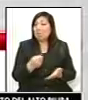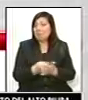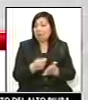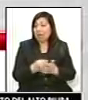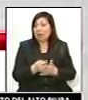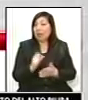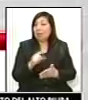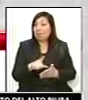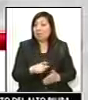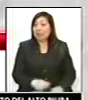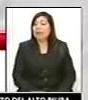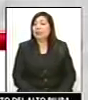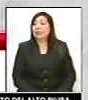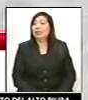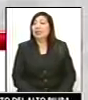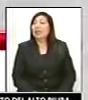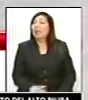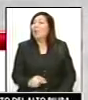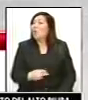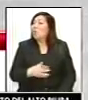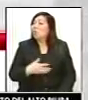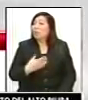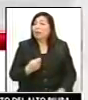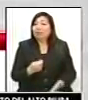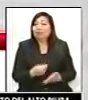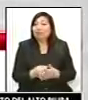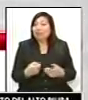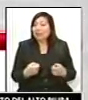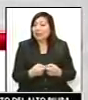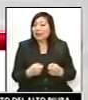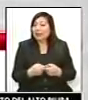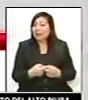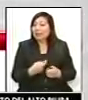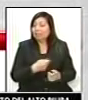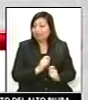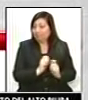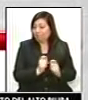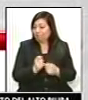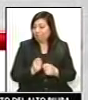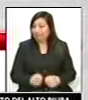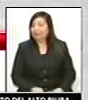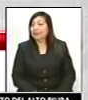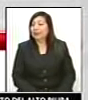las adjudicatarias y luego no pueda vender esa energía a las distribuidoras.